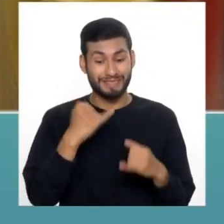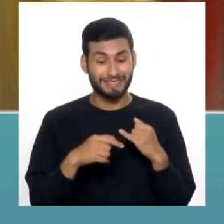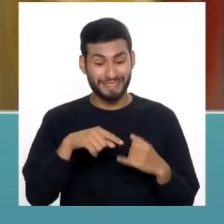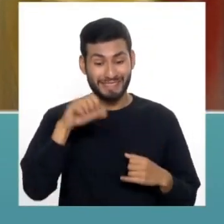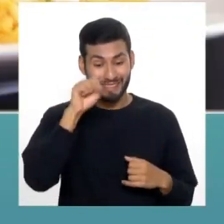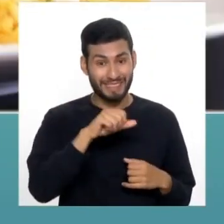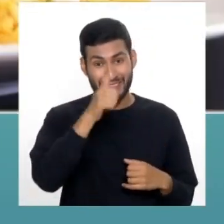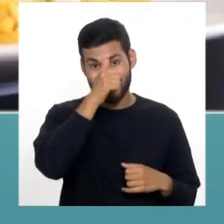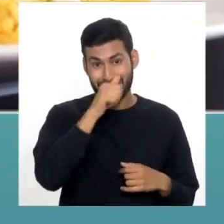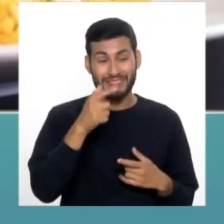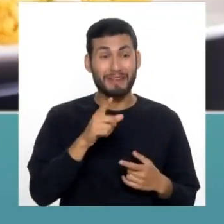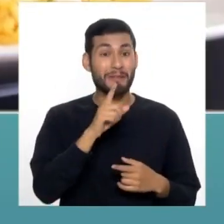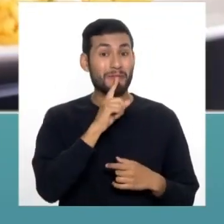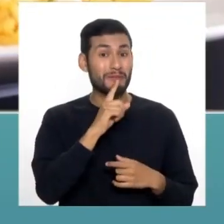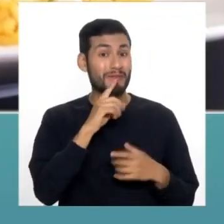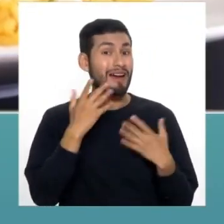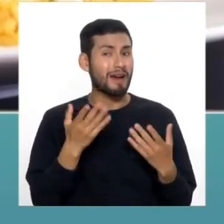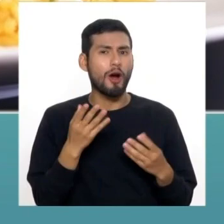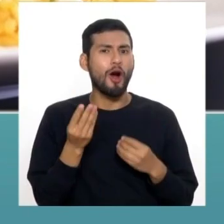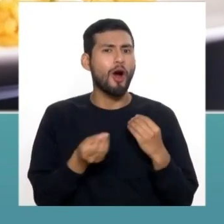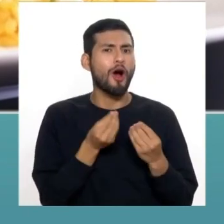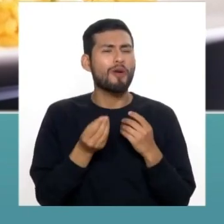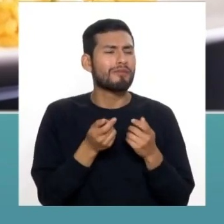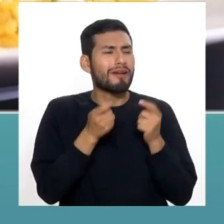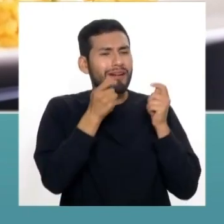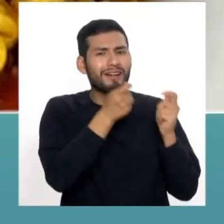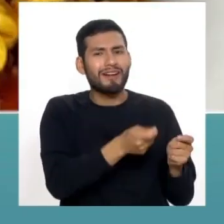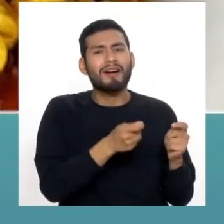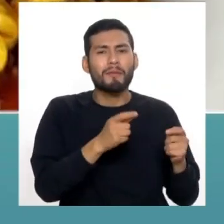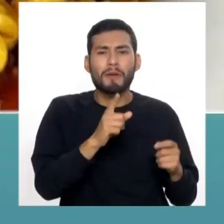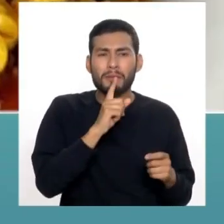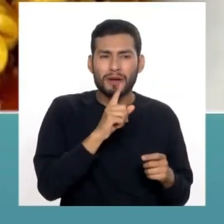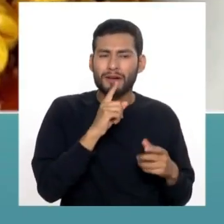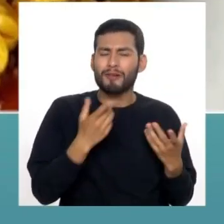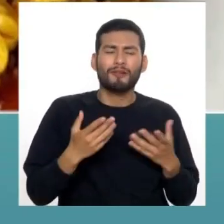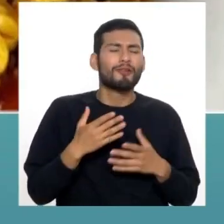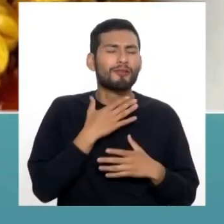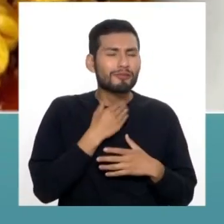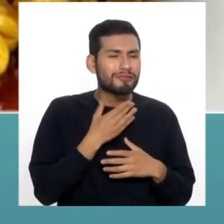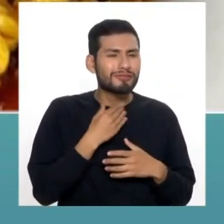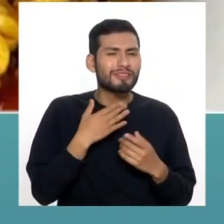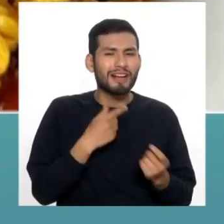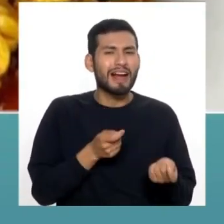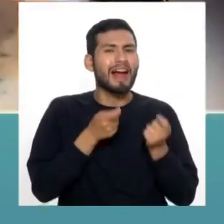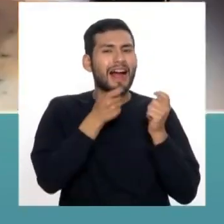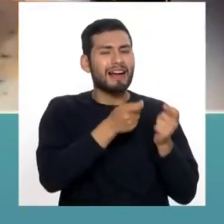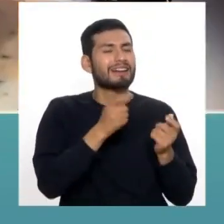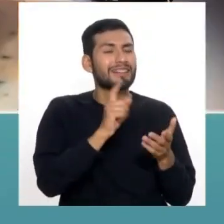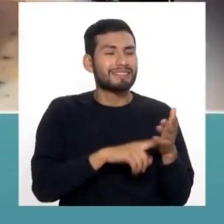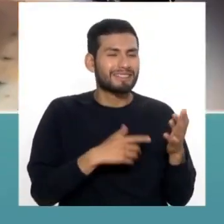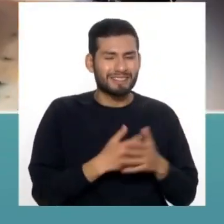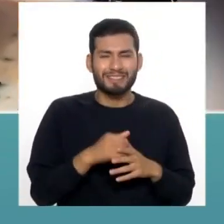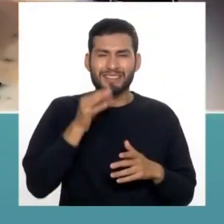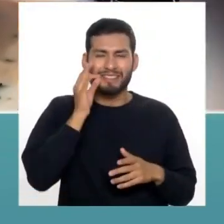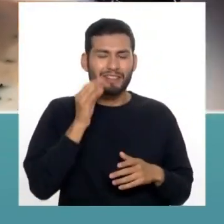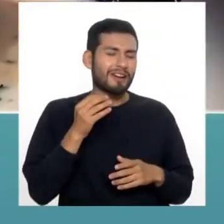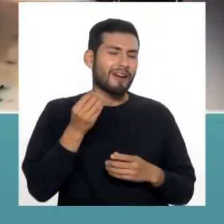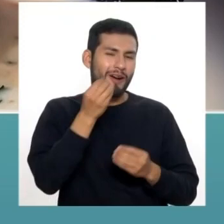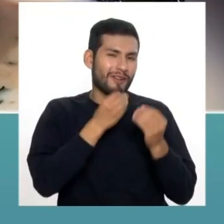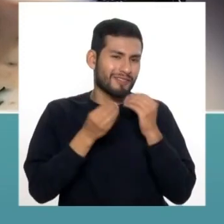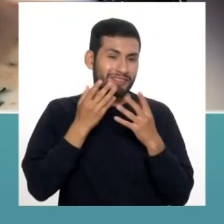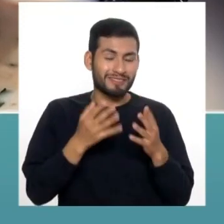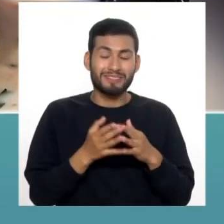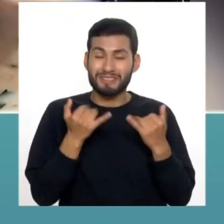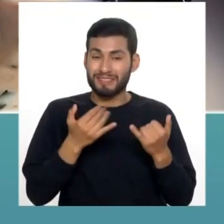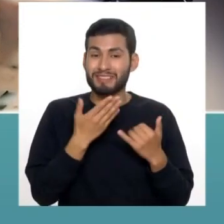semana de los padres. ¿Cómo agasajamos a los padres? ¿Cómo nos encanta a nosotros que nos agasajen con una rica comida? Por eso va a estar